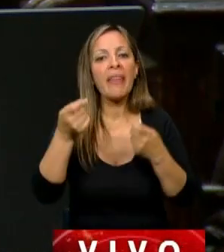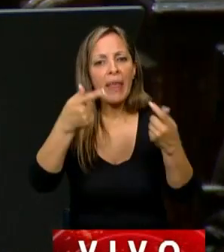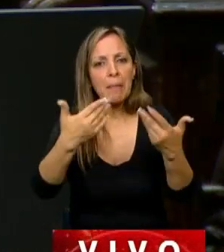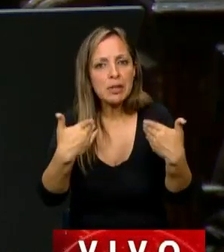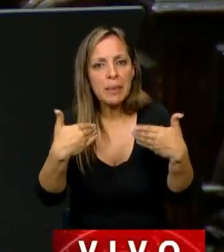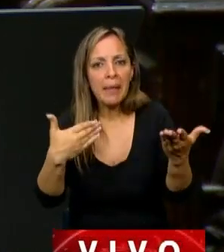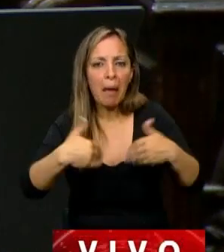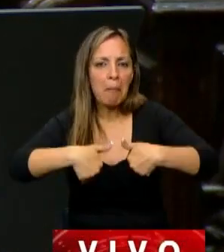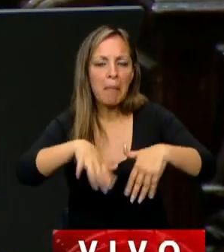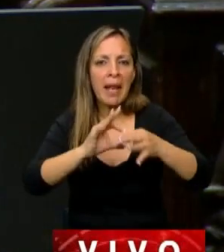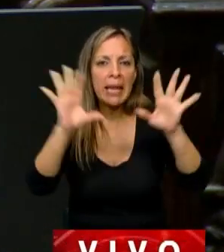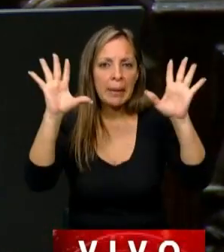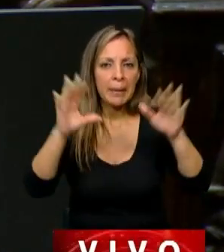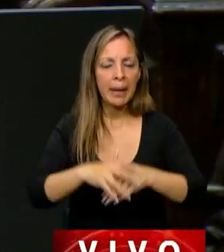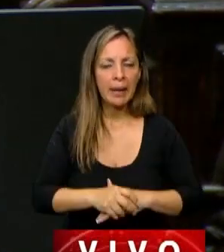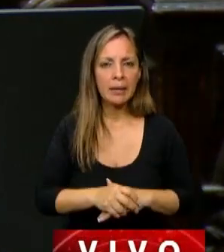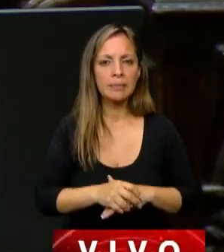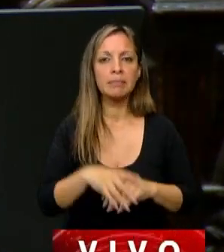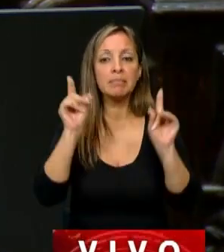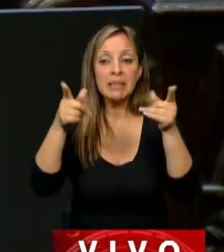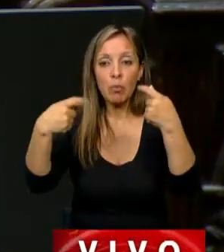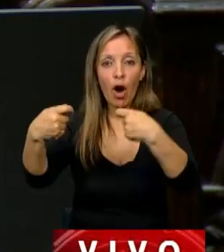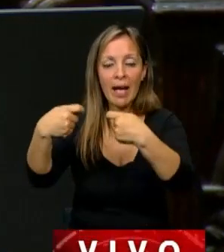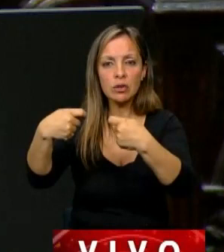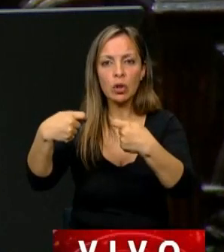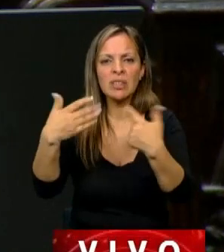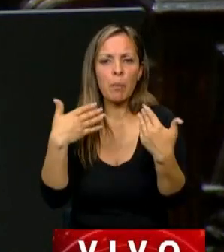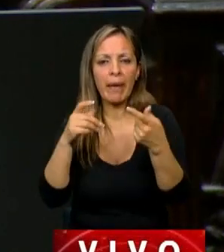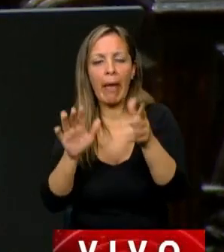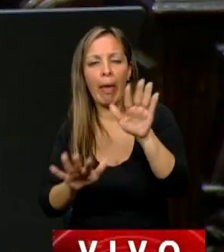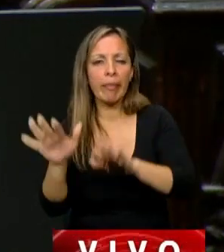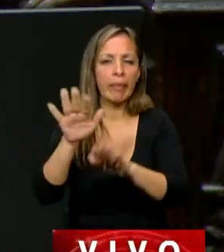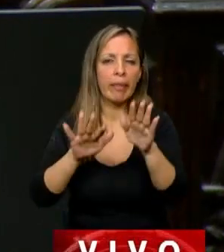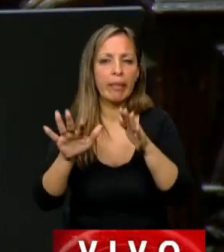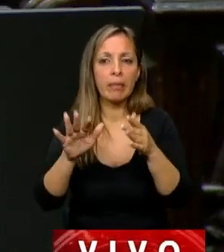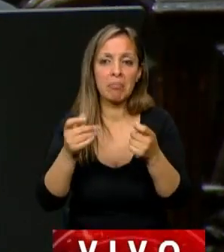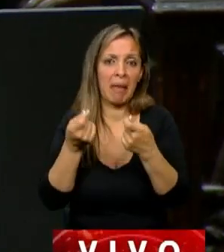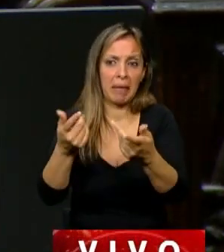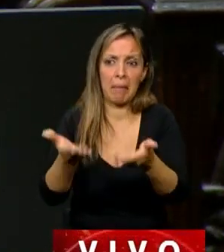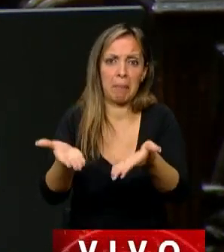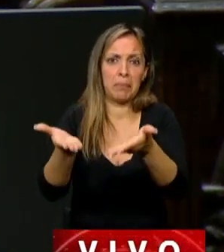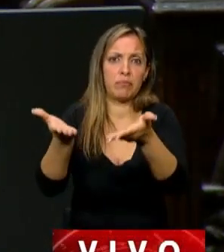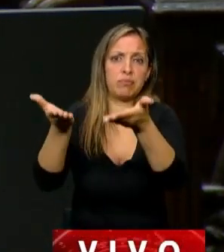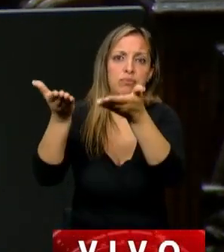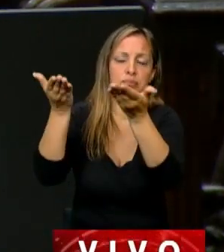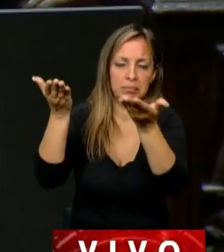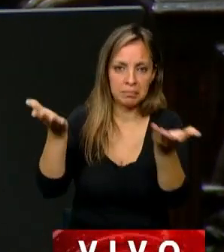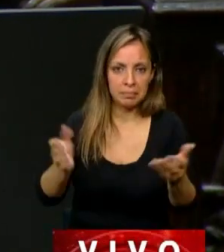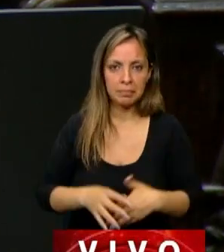crecimiento se siga corrigiendo ese gasto, lo cual va a hacer que el gasto siga creciendo en términos reales.